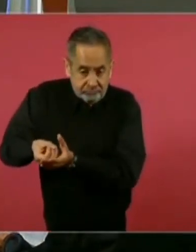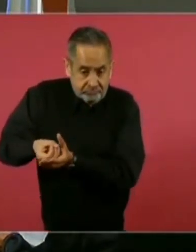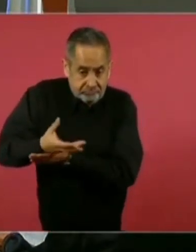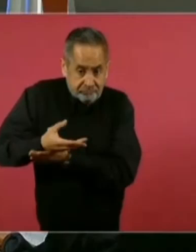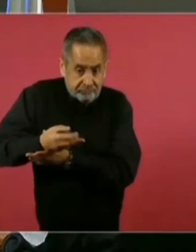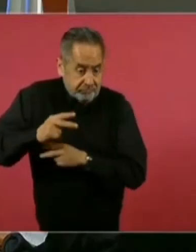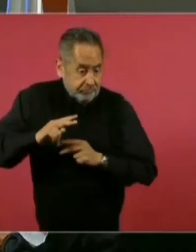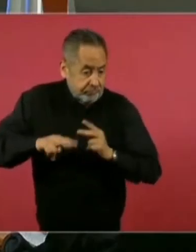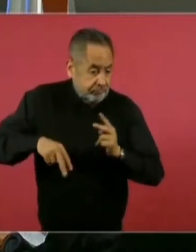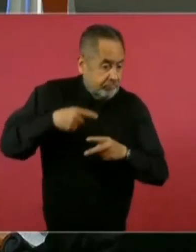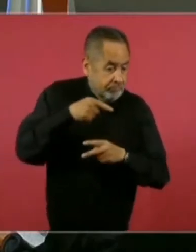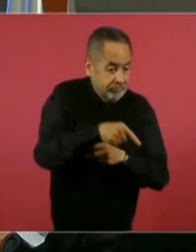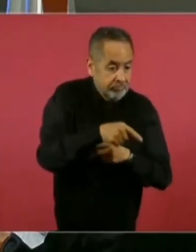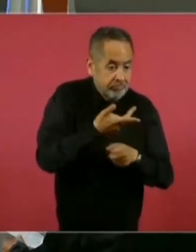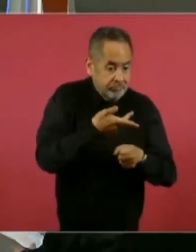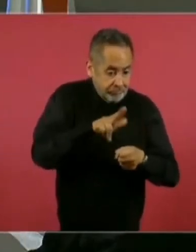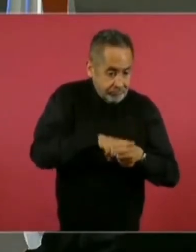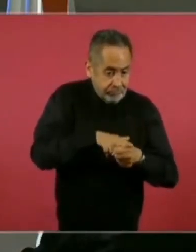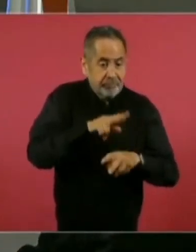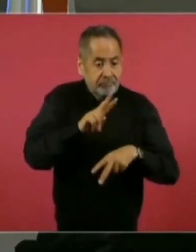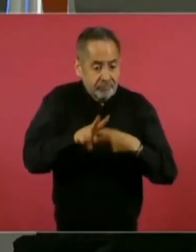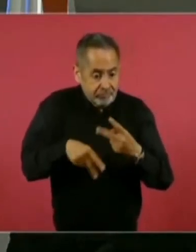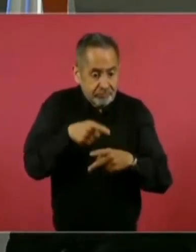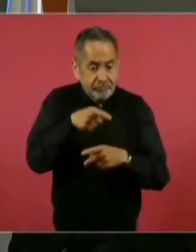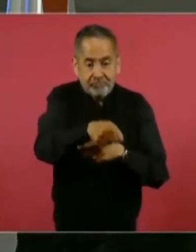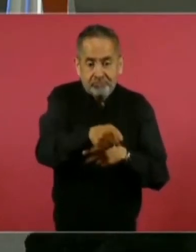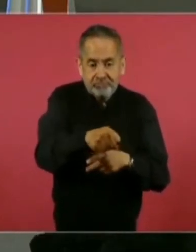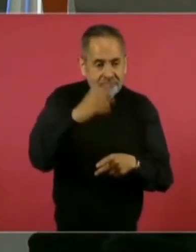que fueron a un hospital, ¿sí?,